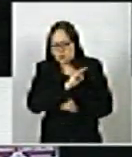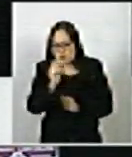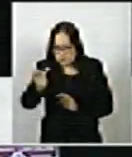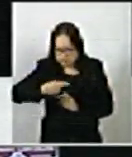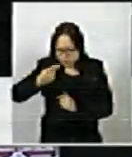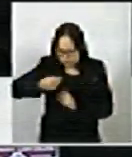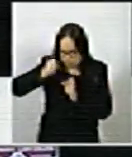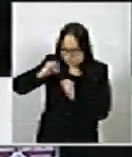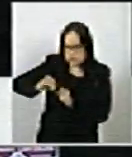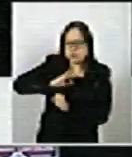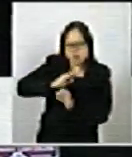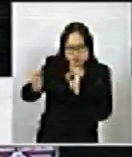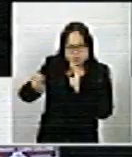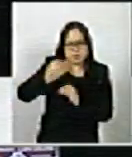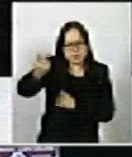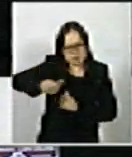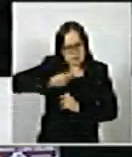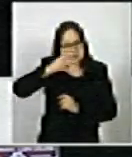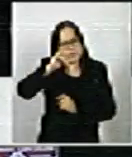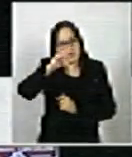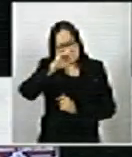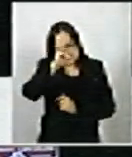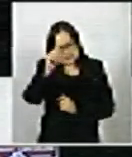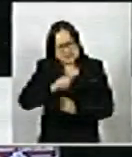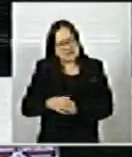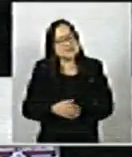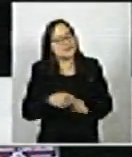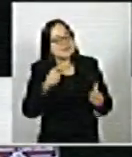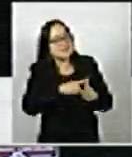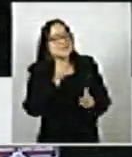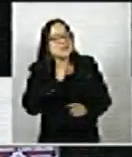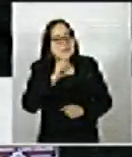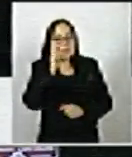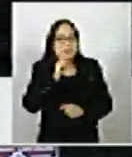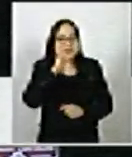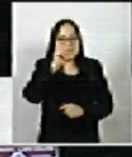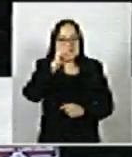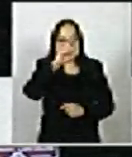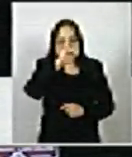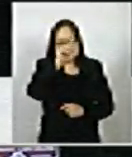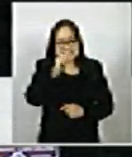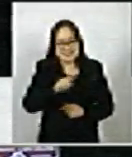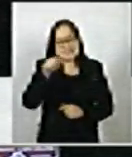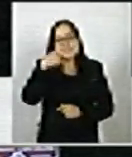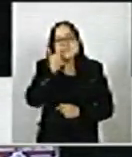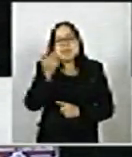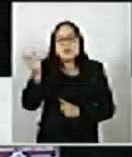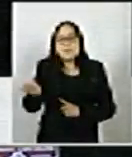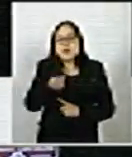preguntar una pregunta verde 3 la senadora beatriz paredez desea preguntarle